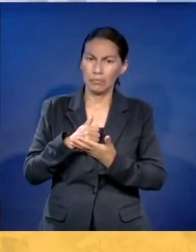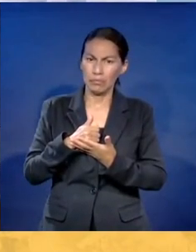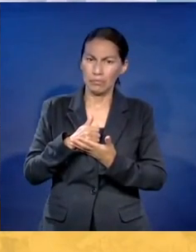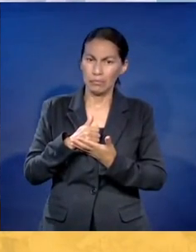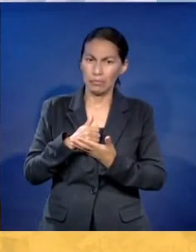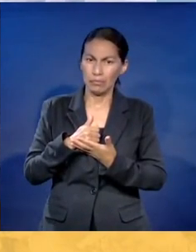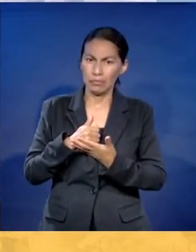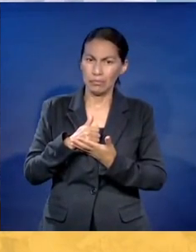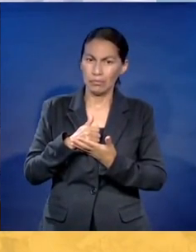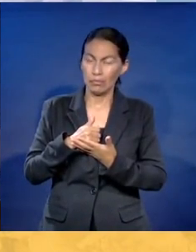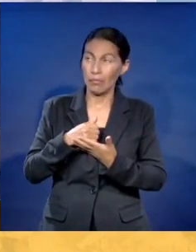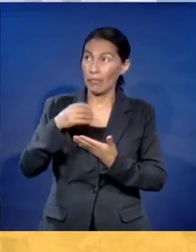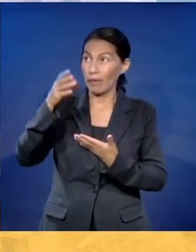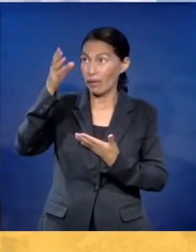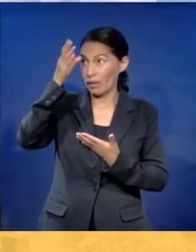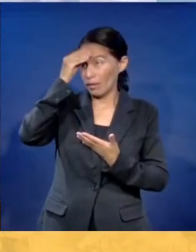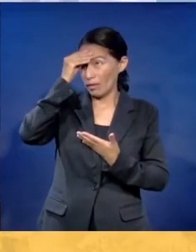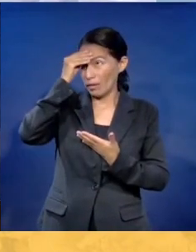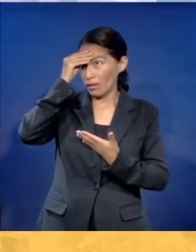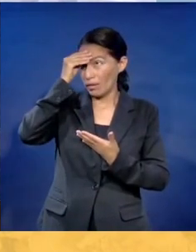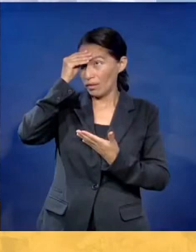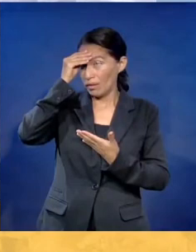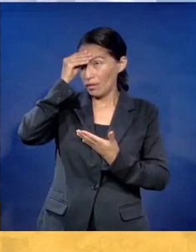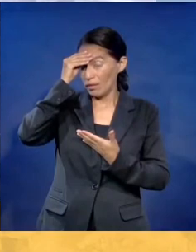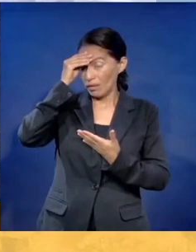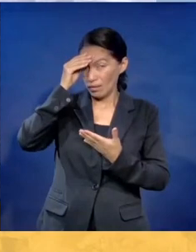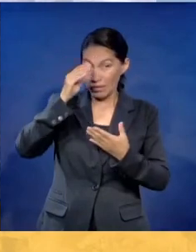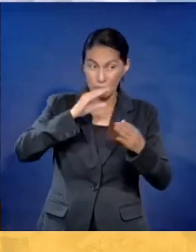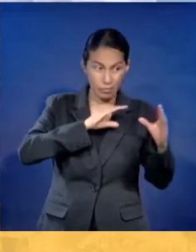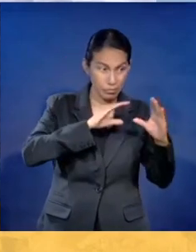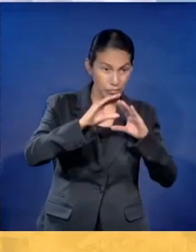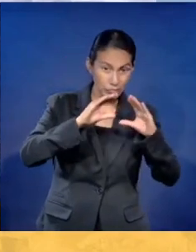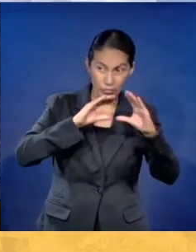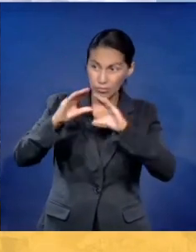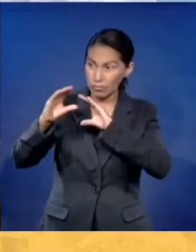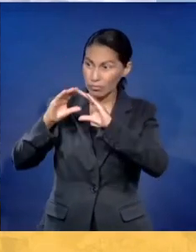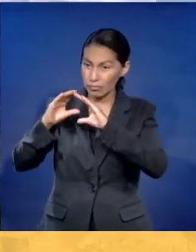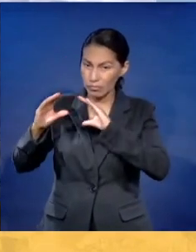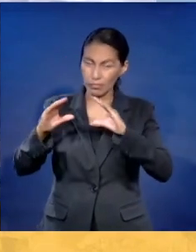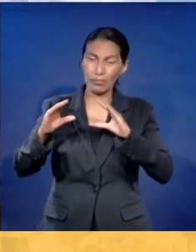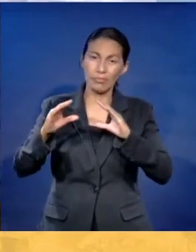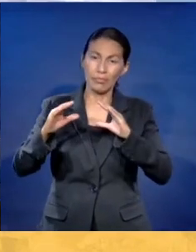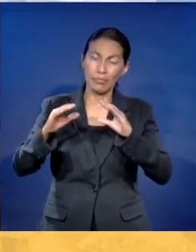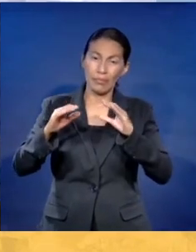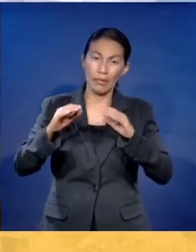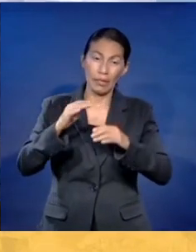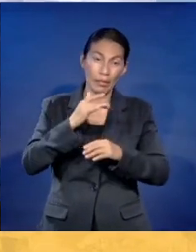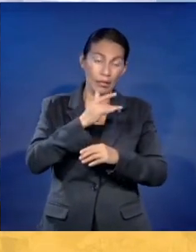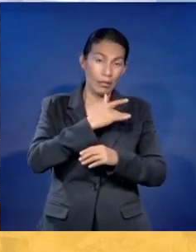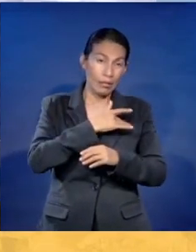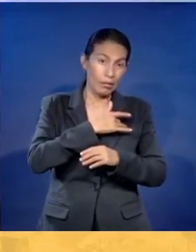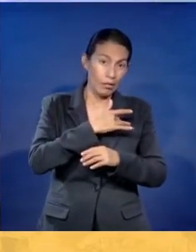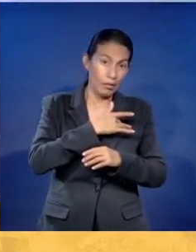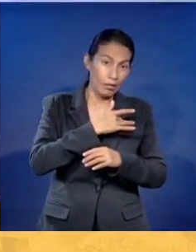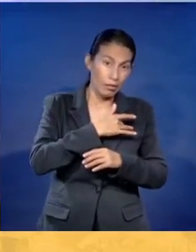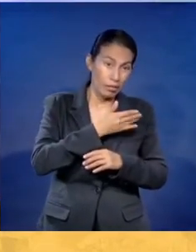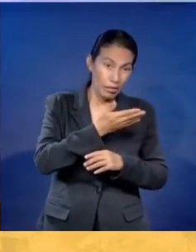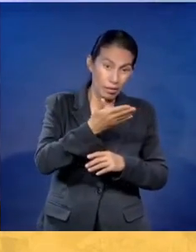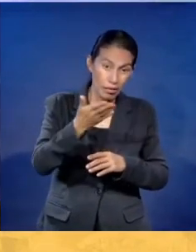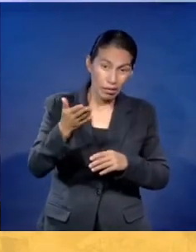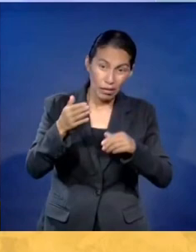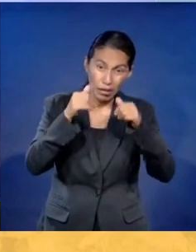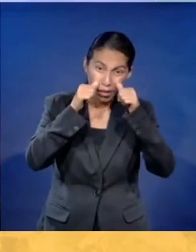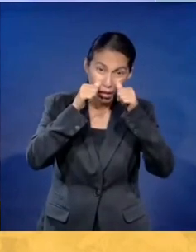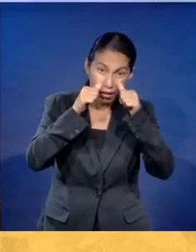a aprender a comunicarme bien y ayúdame a escuchar con atención Haz ese